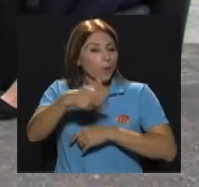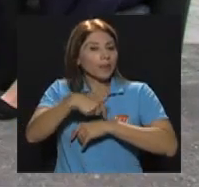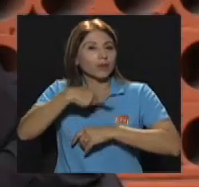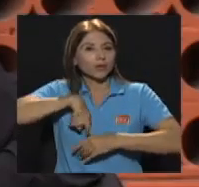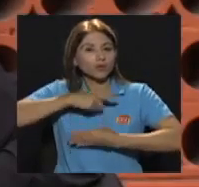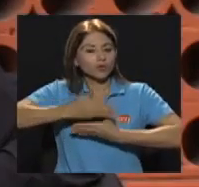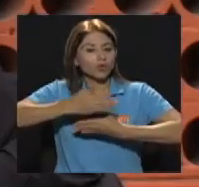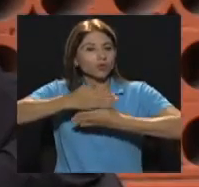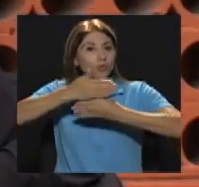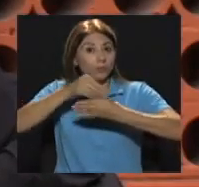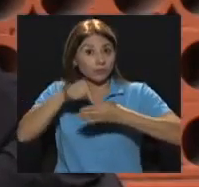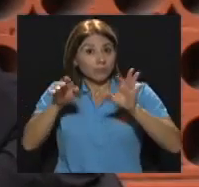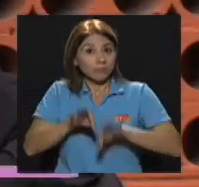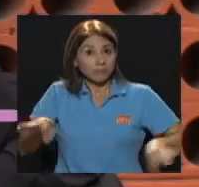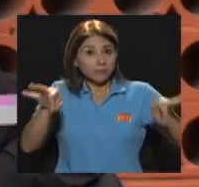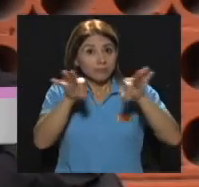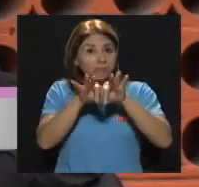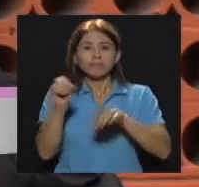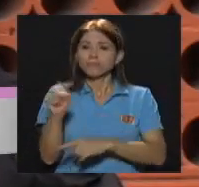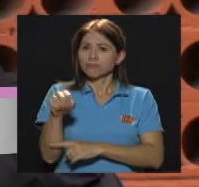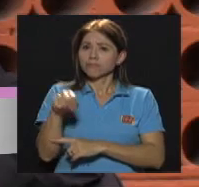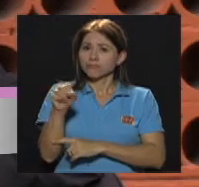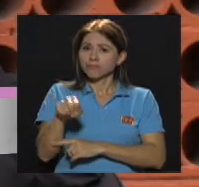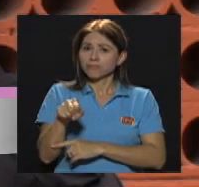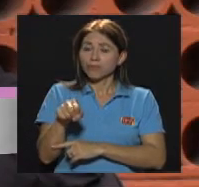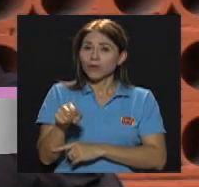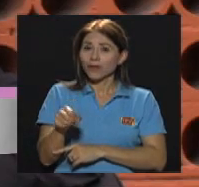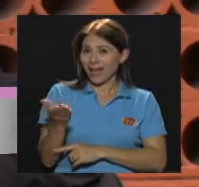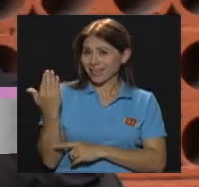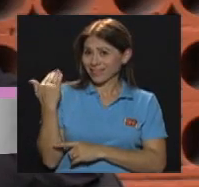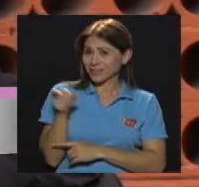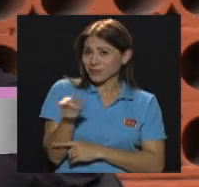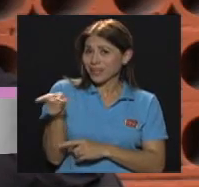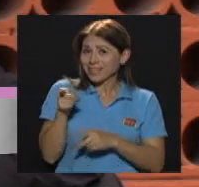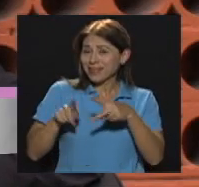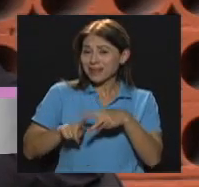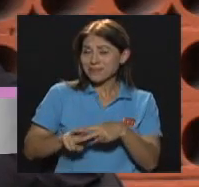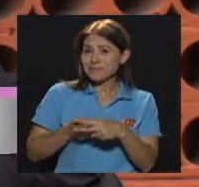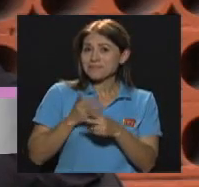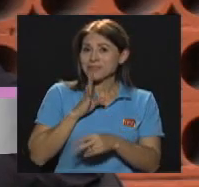vivienda. Sí, claro. Cuando estaban ustedes haciendo la introducción,